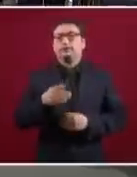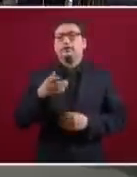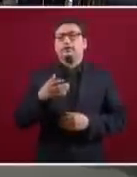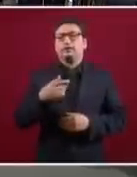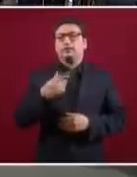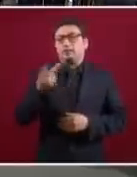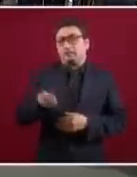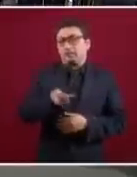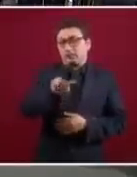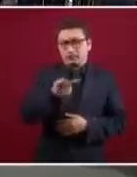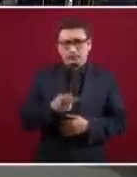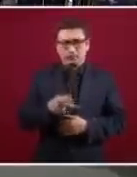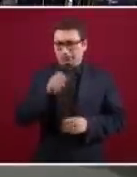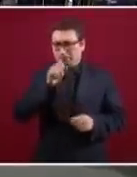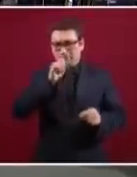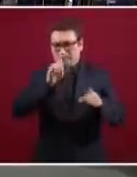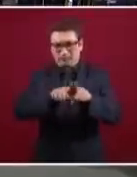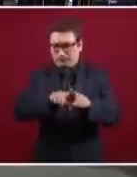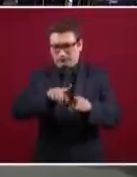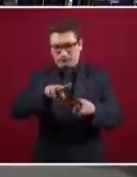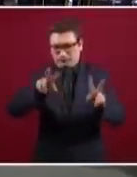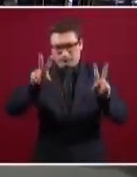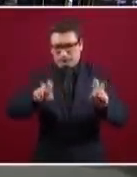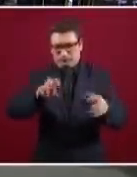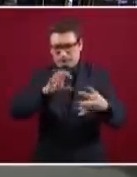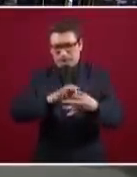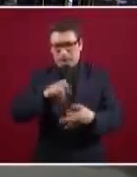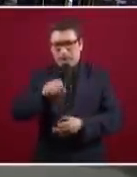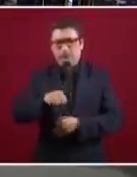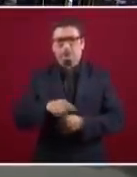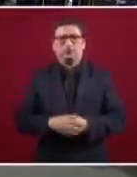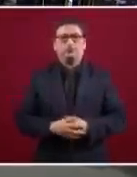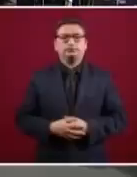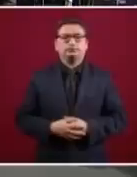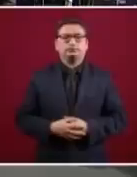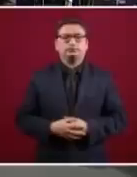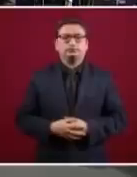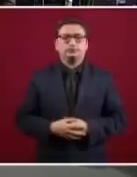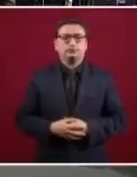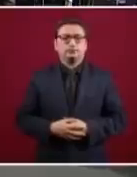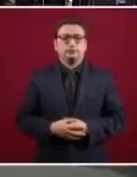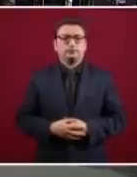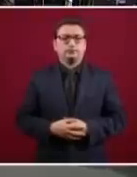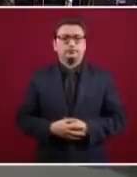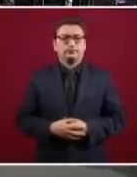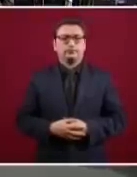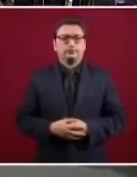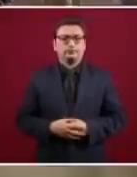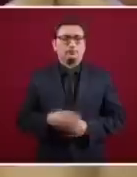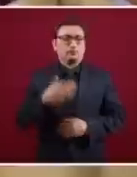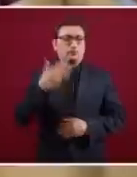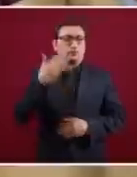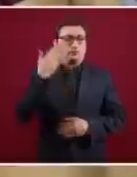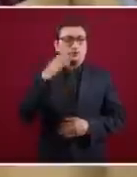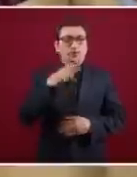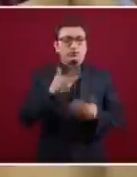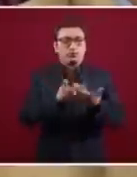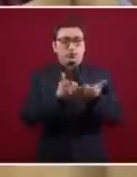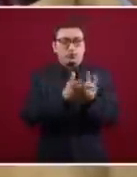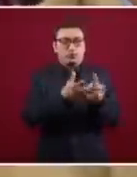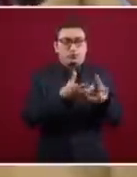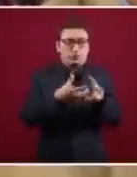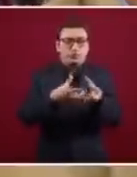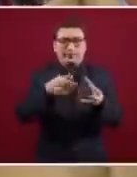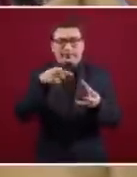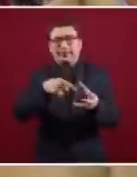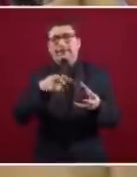por supuesto el mismo tema la decisión finalmente bueno está claro fue un error táctico se ha explicado